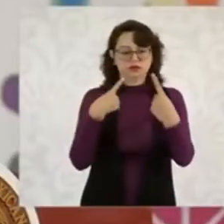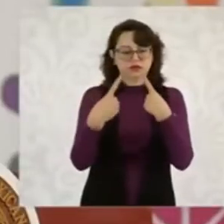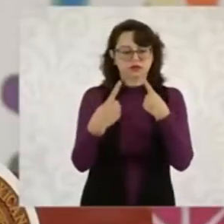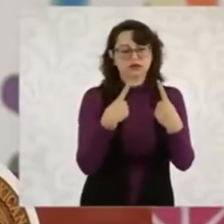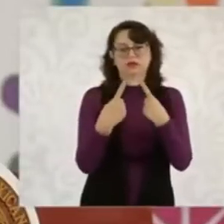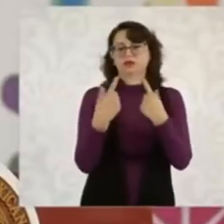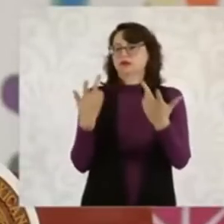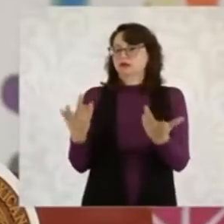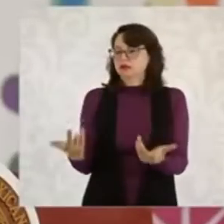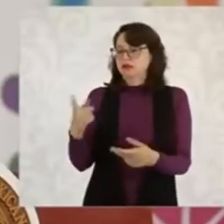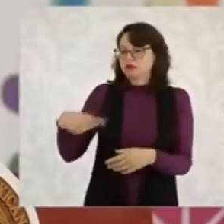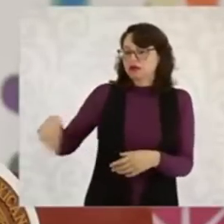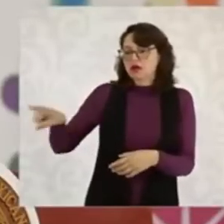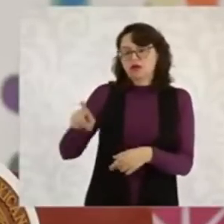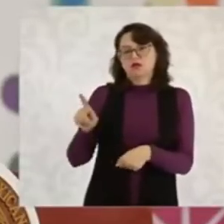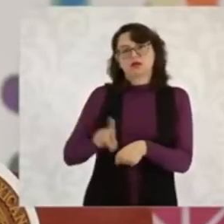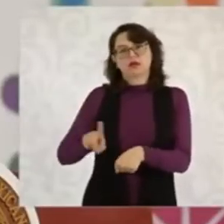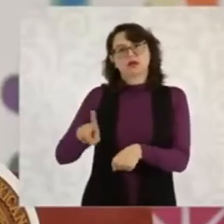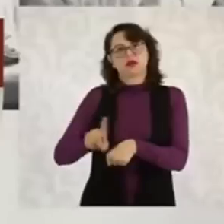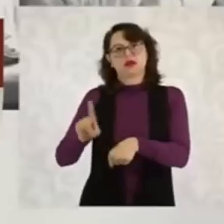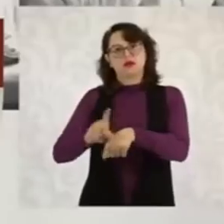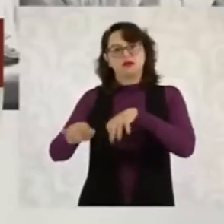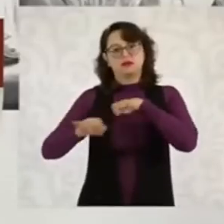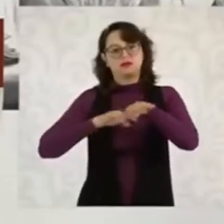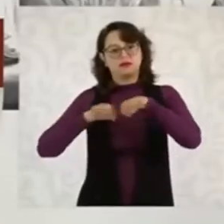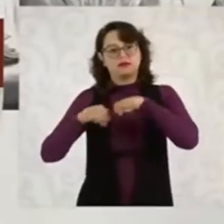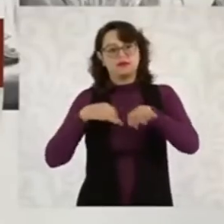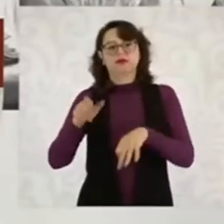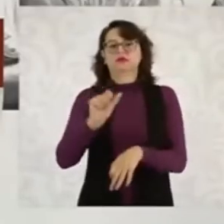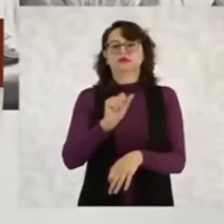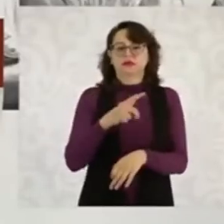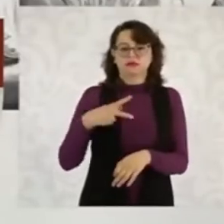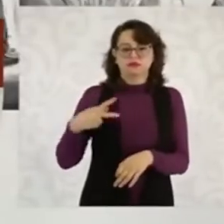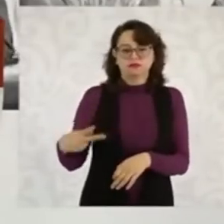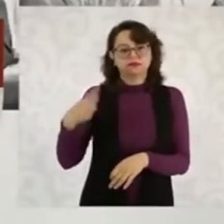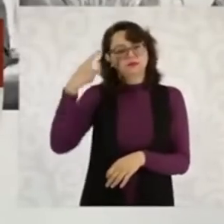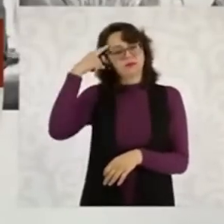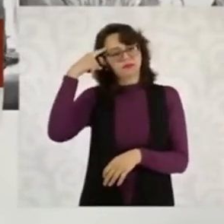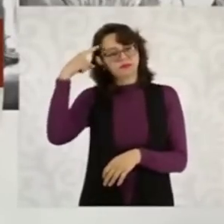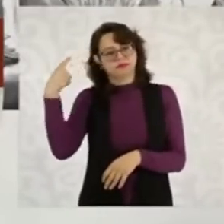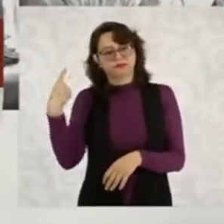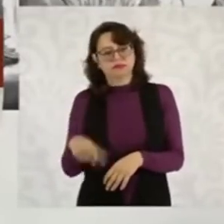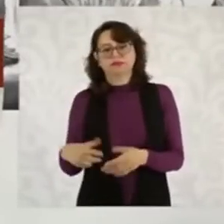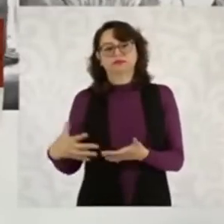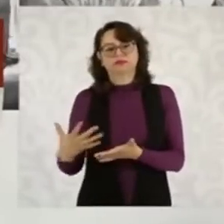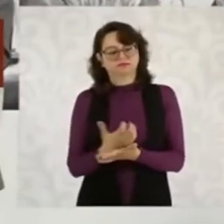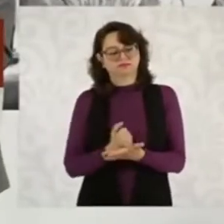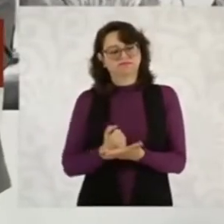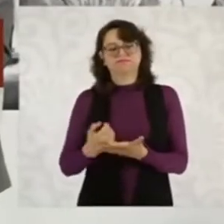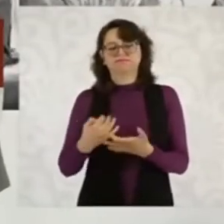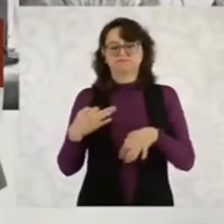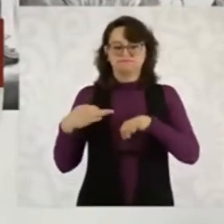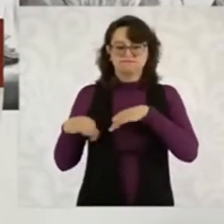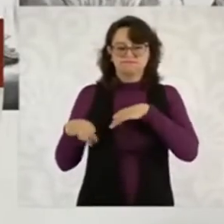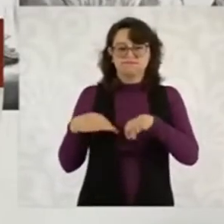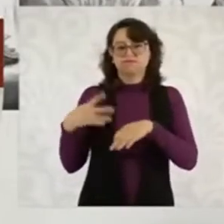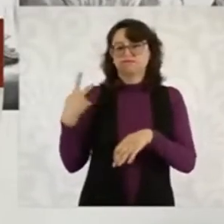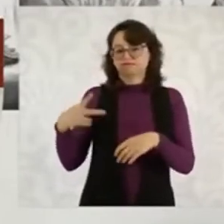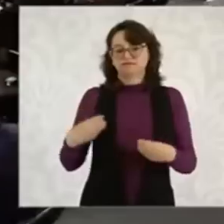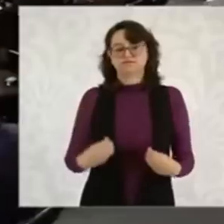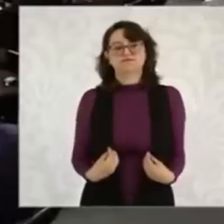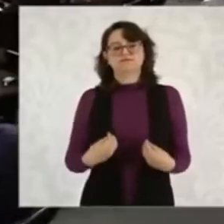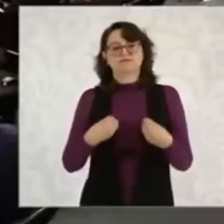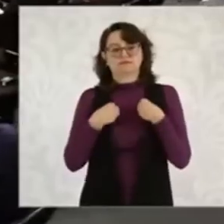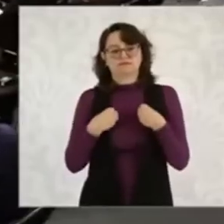día con día se movilizan por la calle para poder con ello pues tener un ingreso que les permita construir una